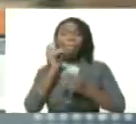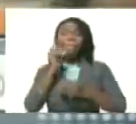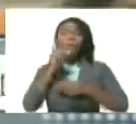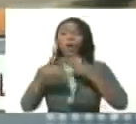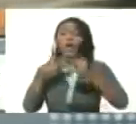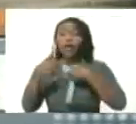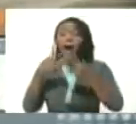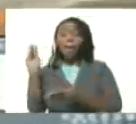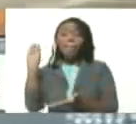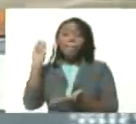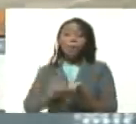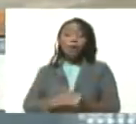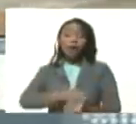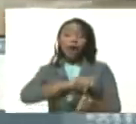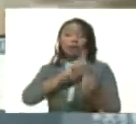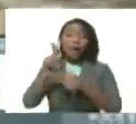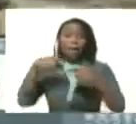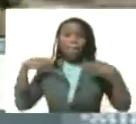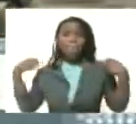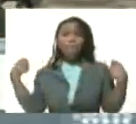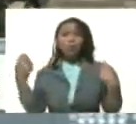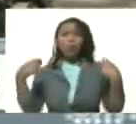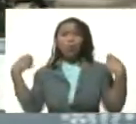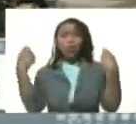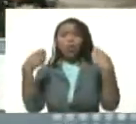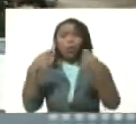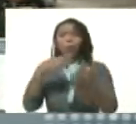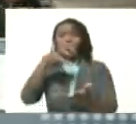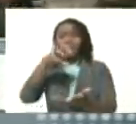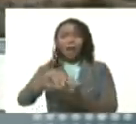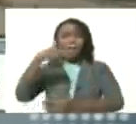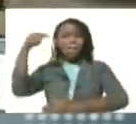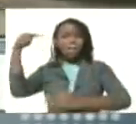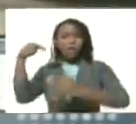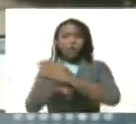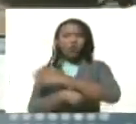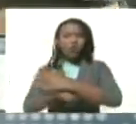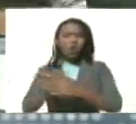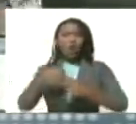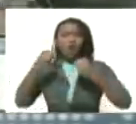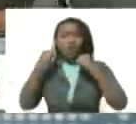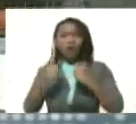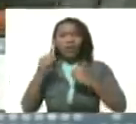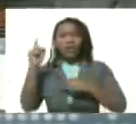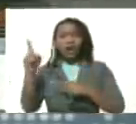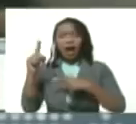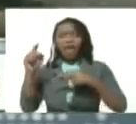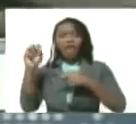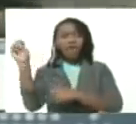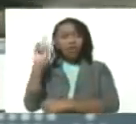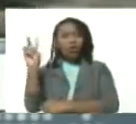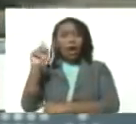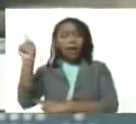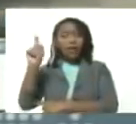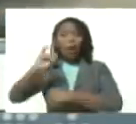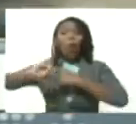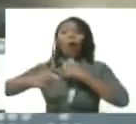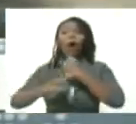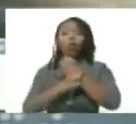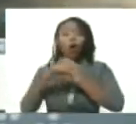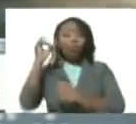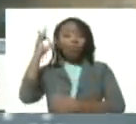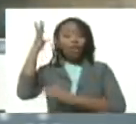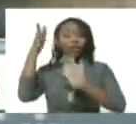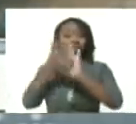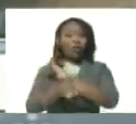sido instaurada, promovida por el extremismo venezolano, por esa banda que dirige Juan Guaidó, que